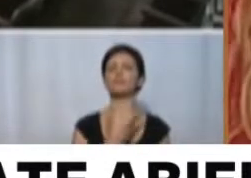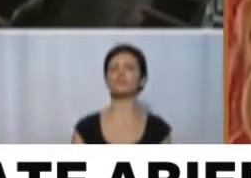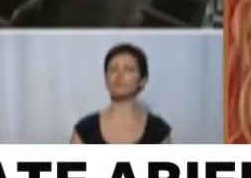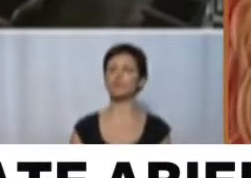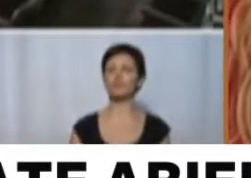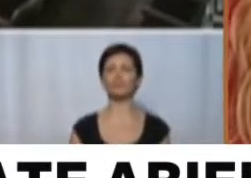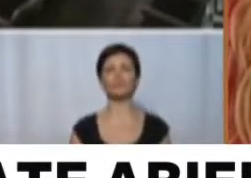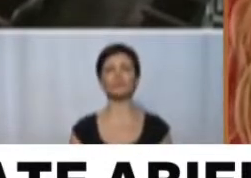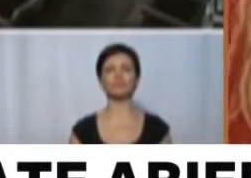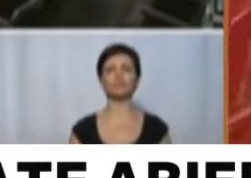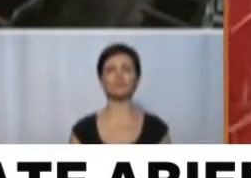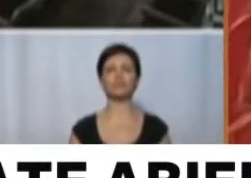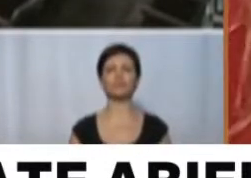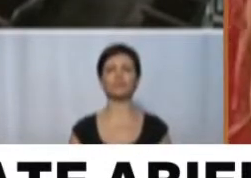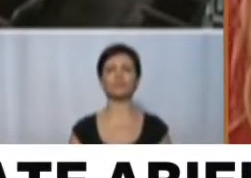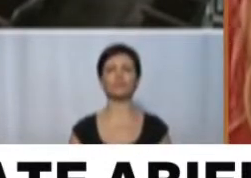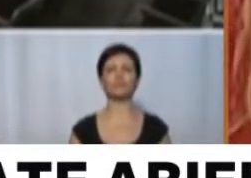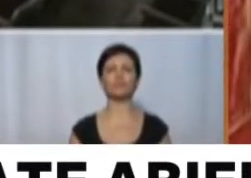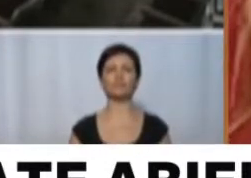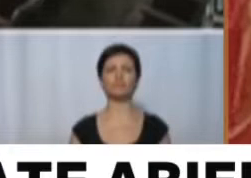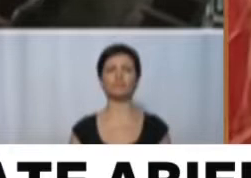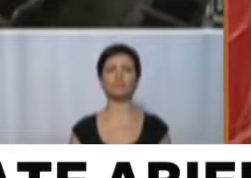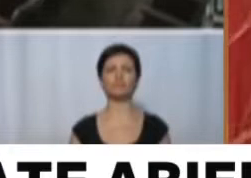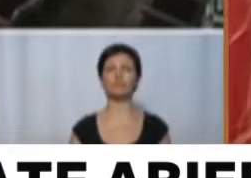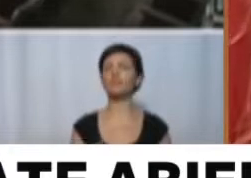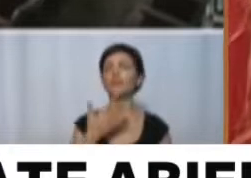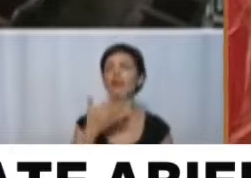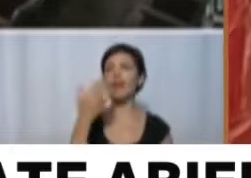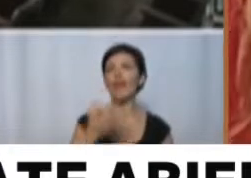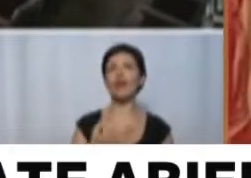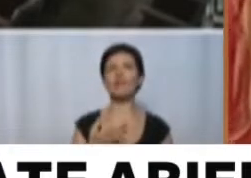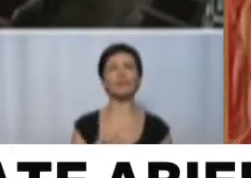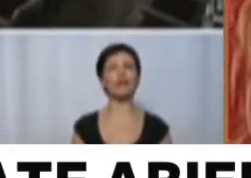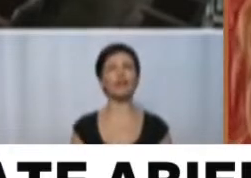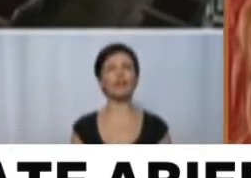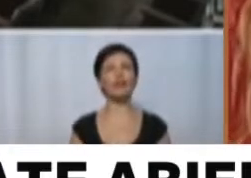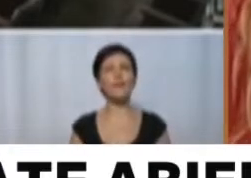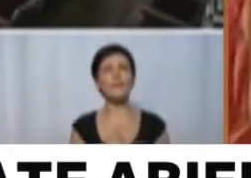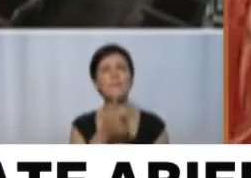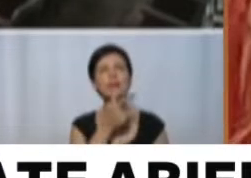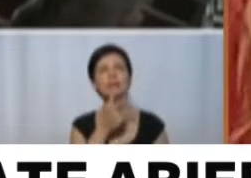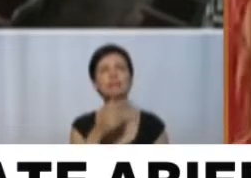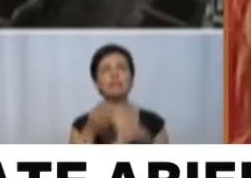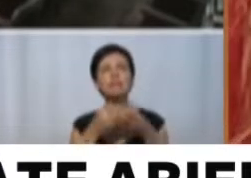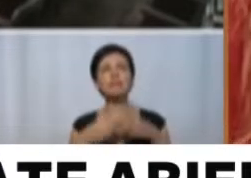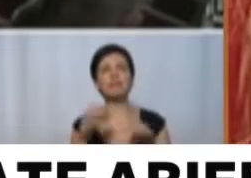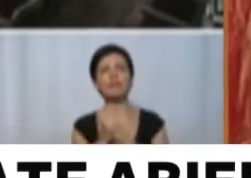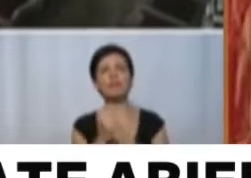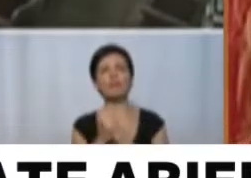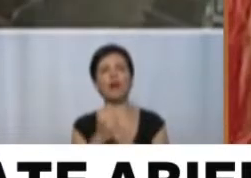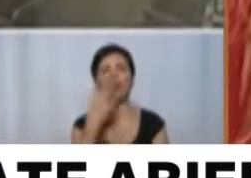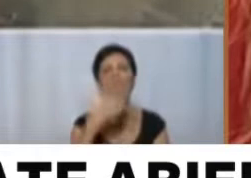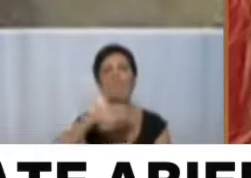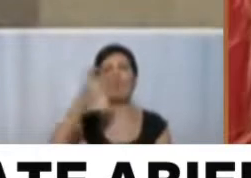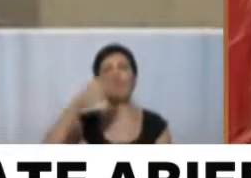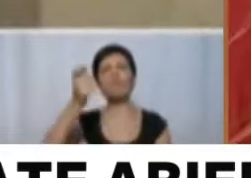Y en este sentido, por un lado, nos preocupa un poco desde el bloque socialista el papel de reparto y de espectador que está jugando el gobierno de Santa